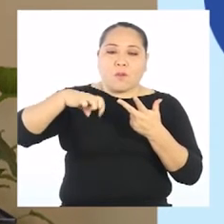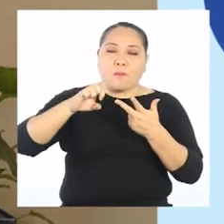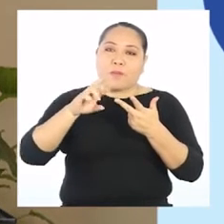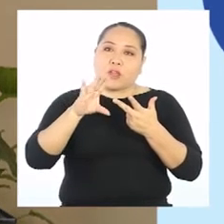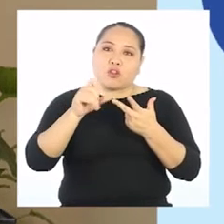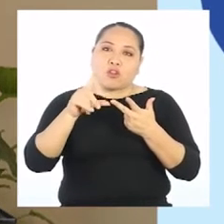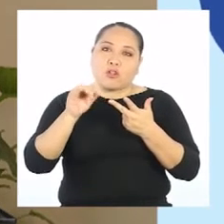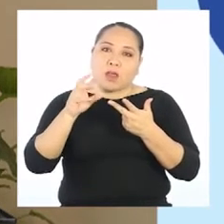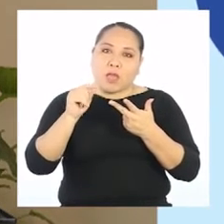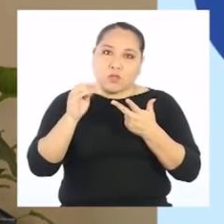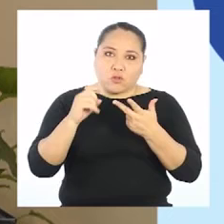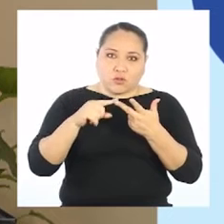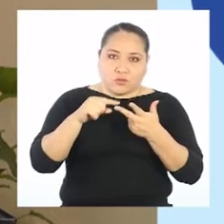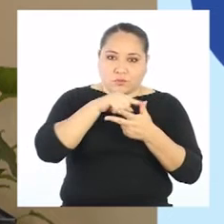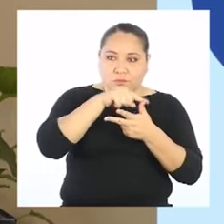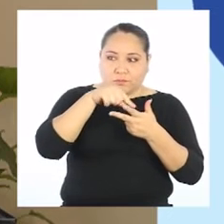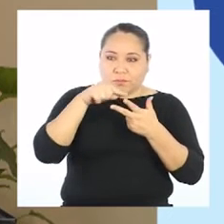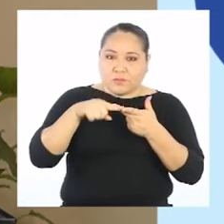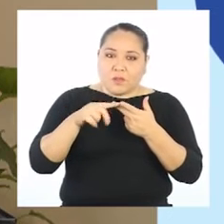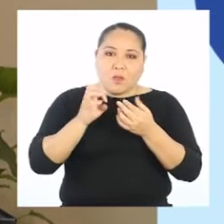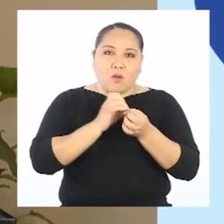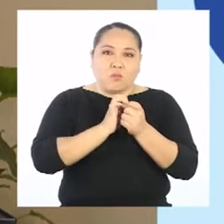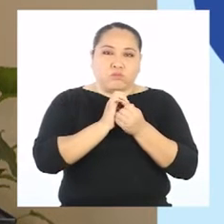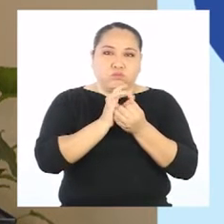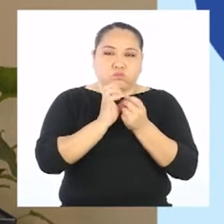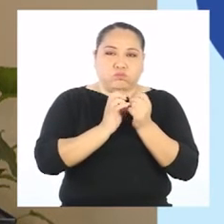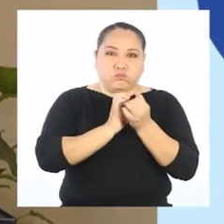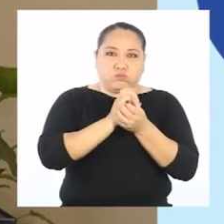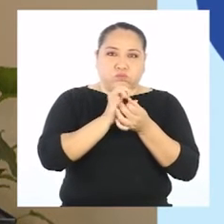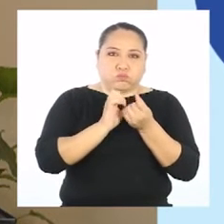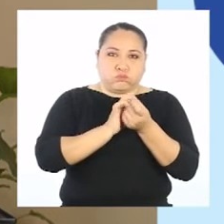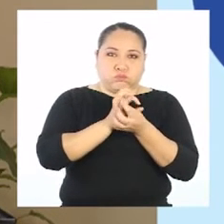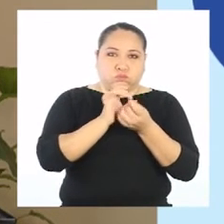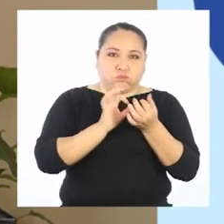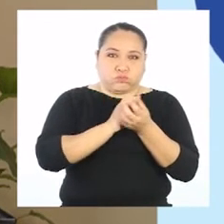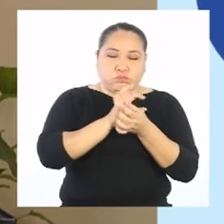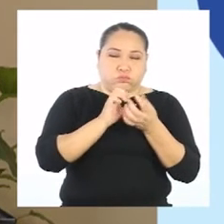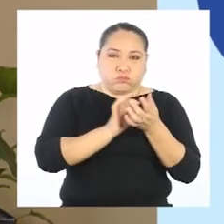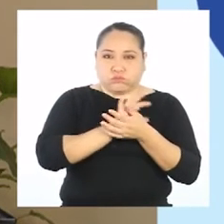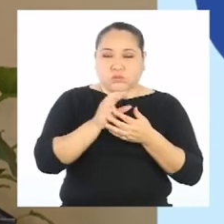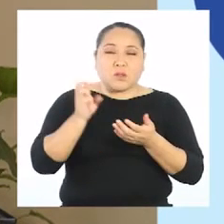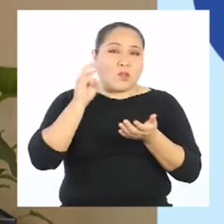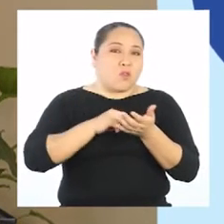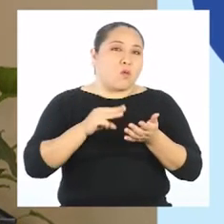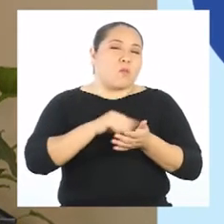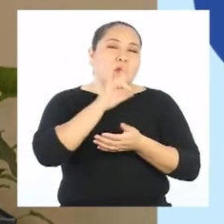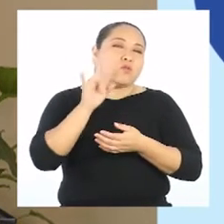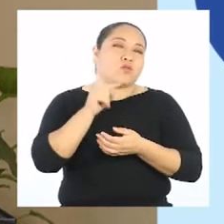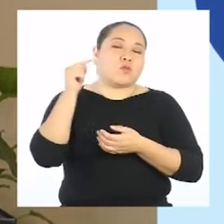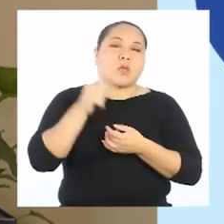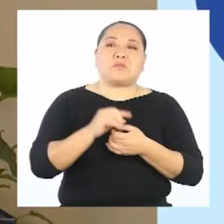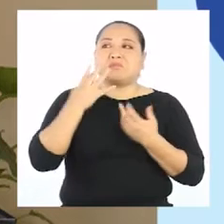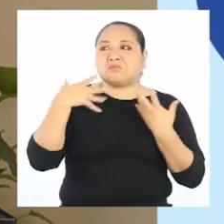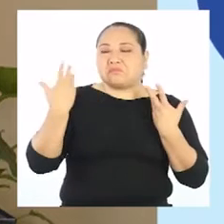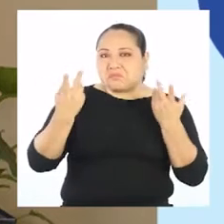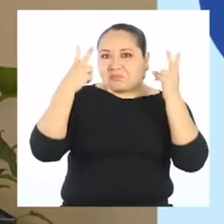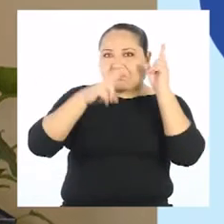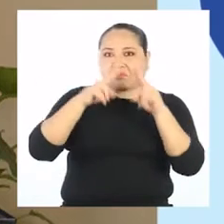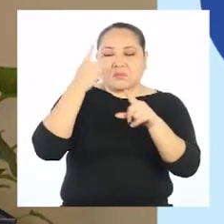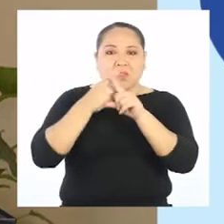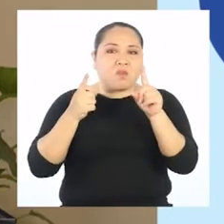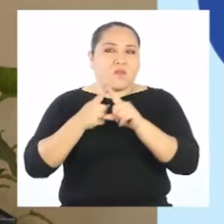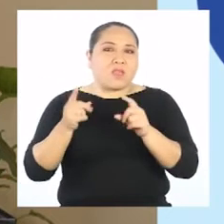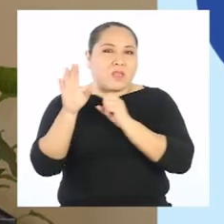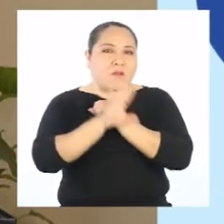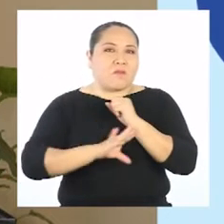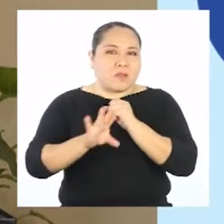y percloratos. Conforme a las reacciones de descomposición de los oxidantes más utilizados, se pueden